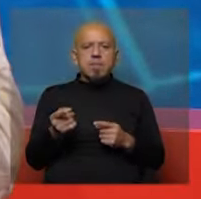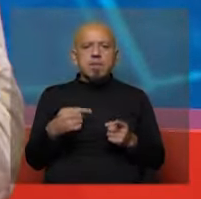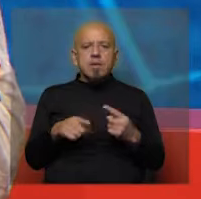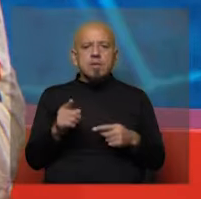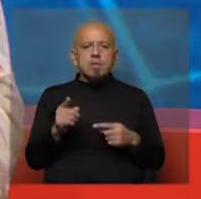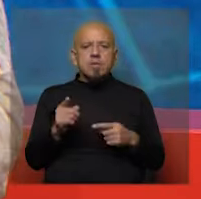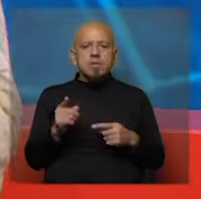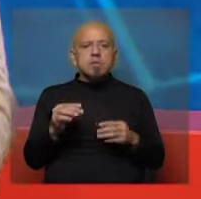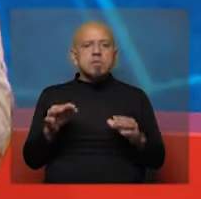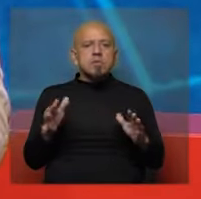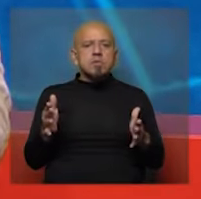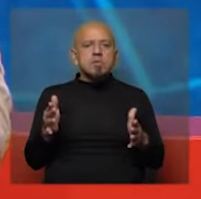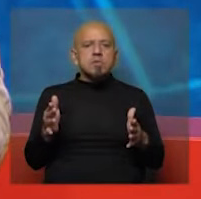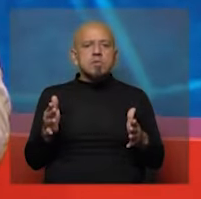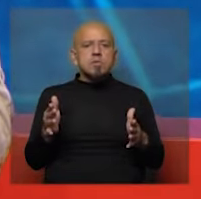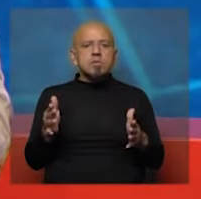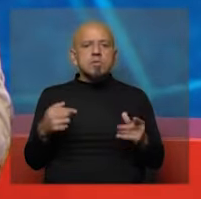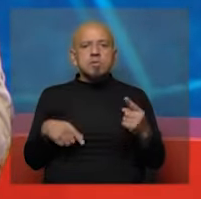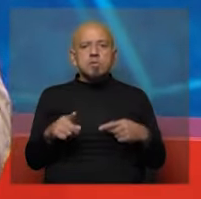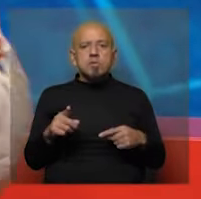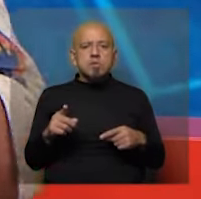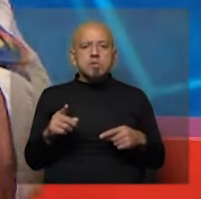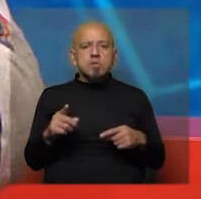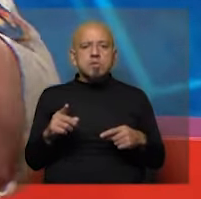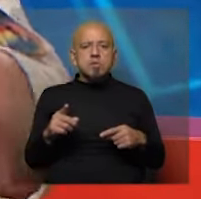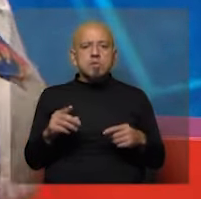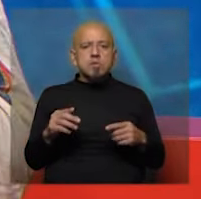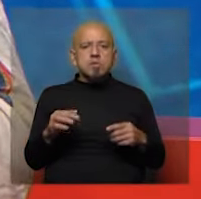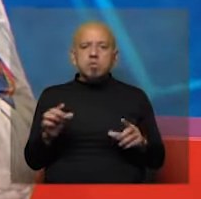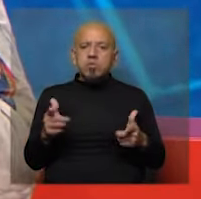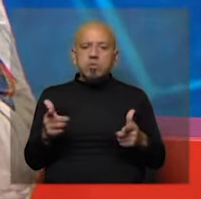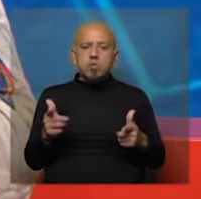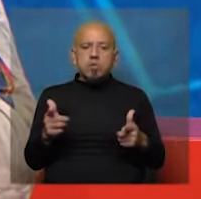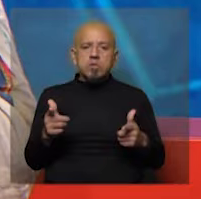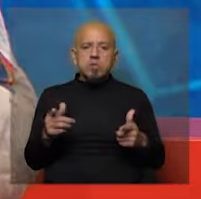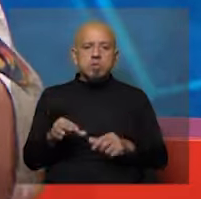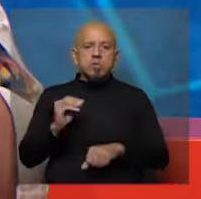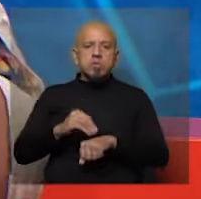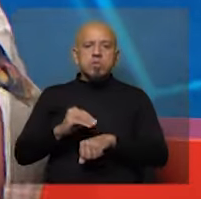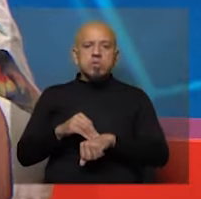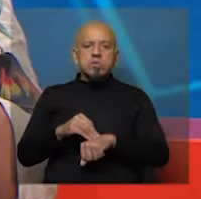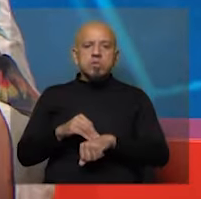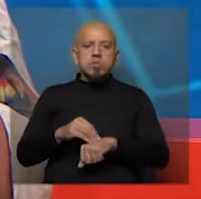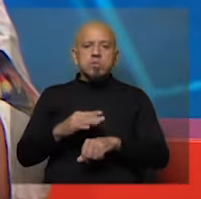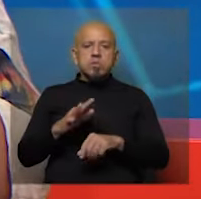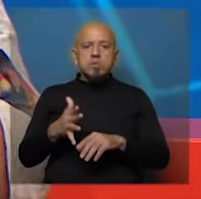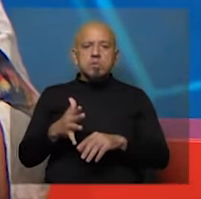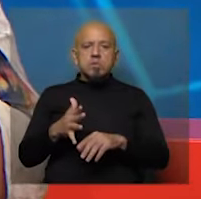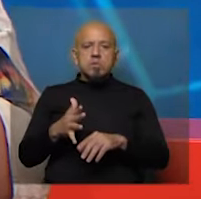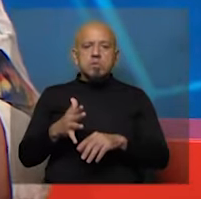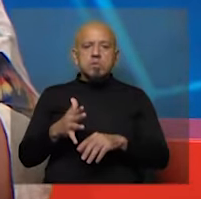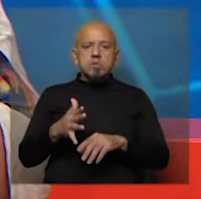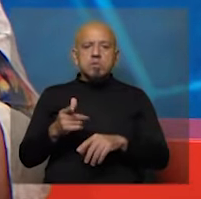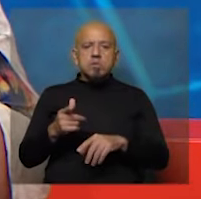avanzar en eso y es el Ministerio del interior no tiene instrumentado una alerta para que tú sepas Cuál es